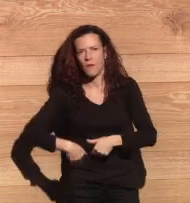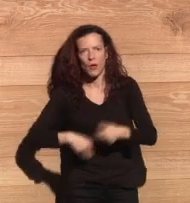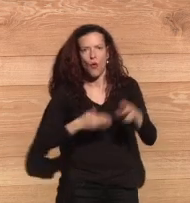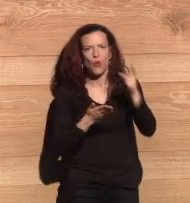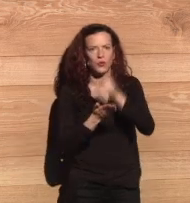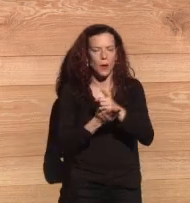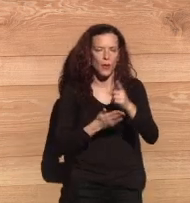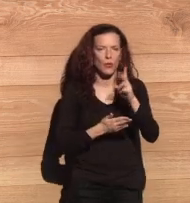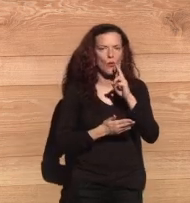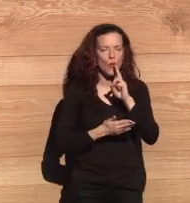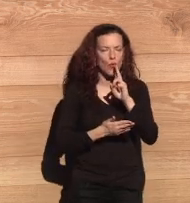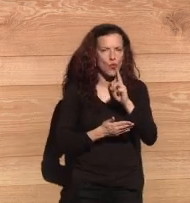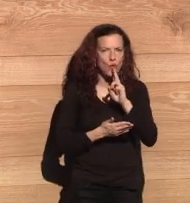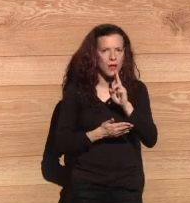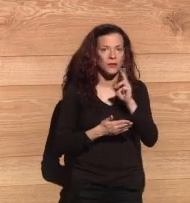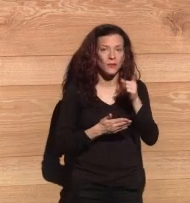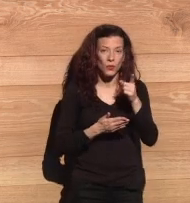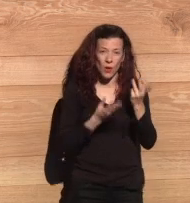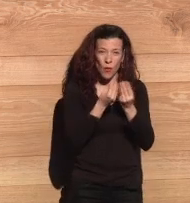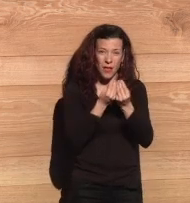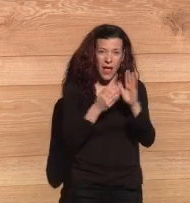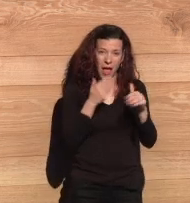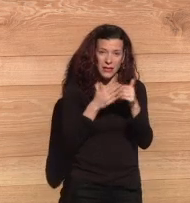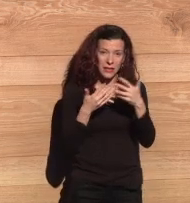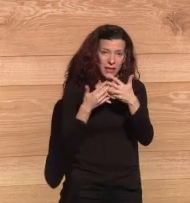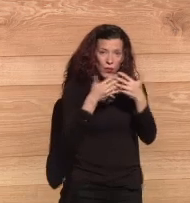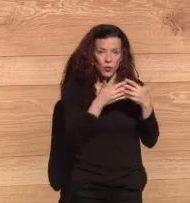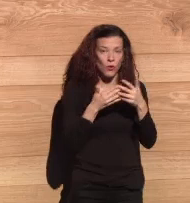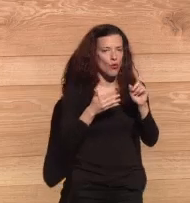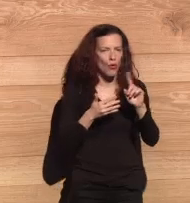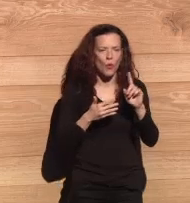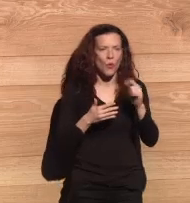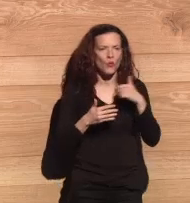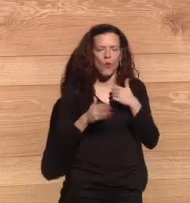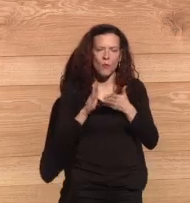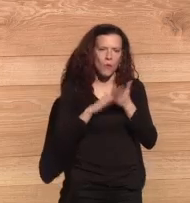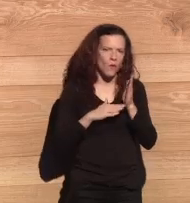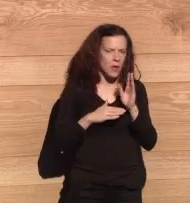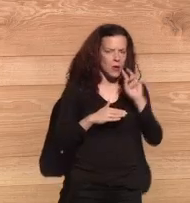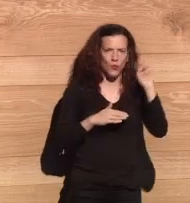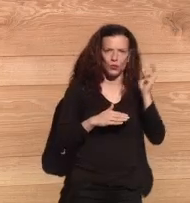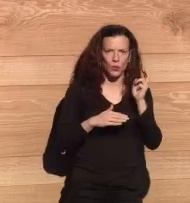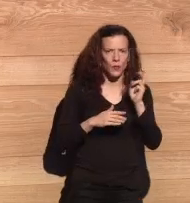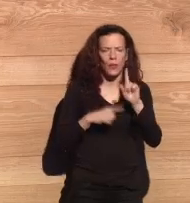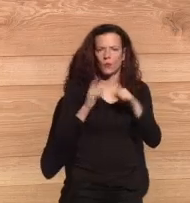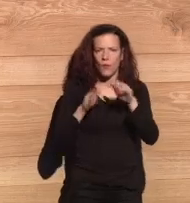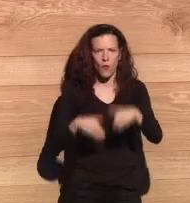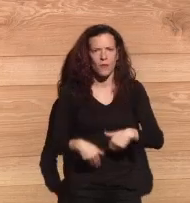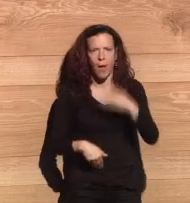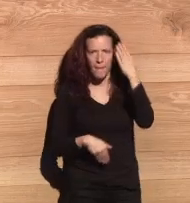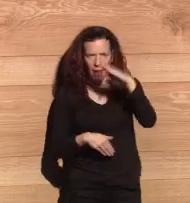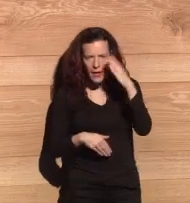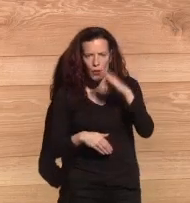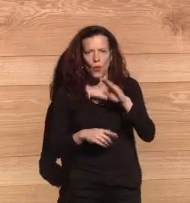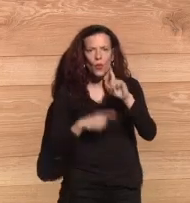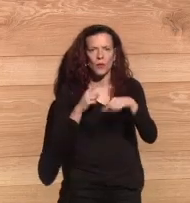Esta otra vez. ¿Les acompañaste? No fui hasta Estados Unidos, después me fui a Tijuana, hice un trozo y después regresé a México y después me fui